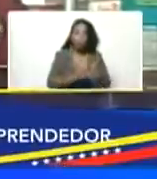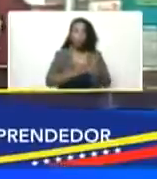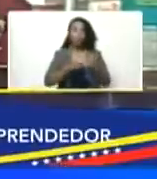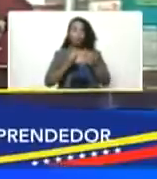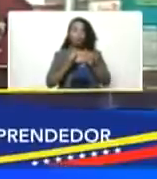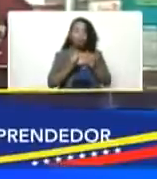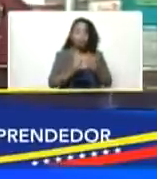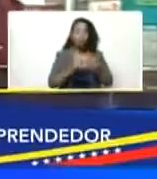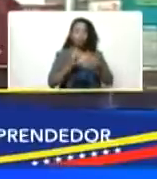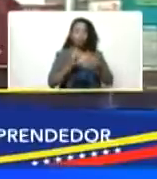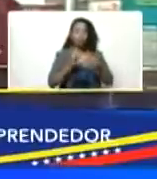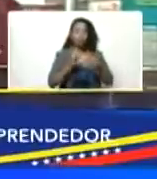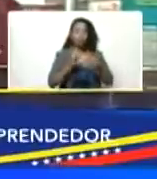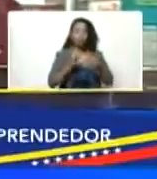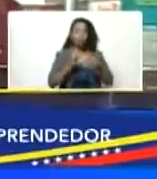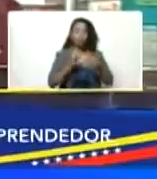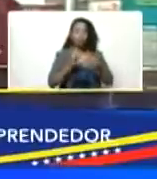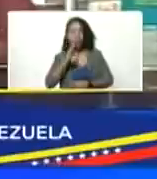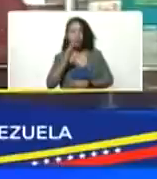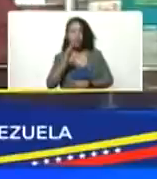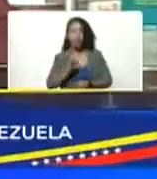permanente. Está